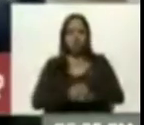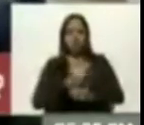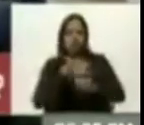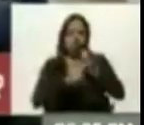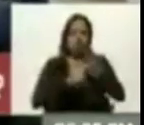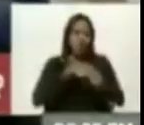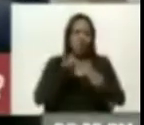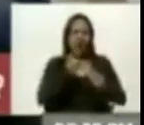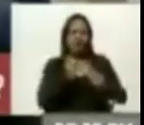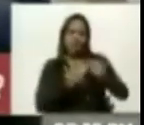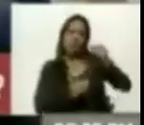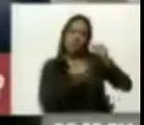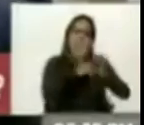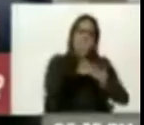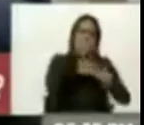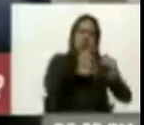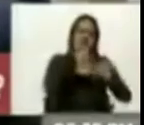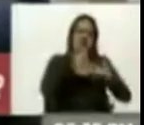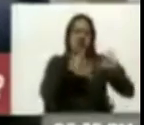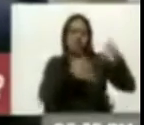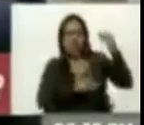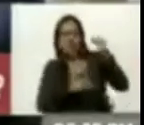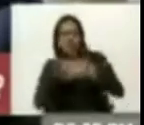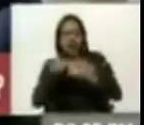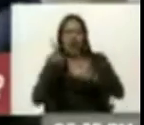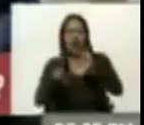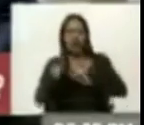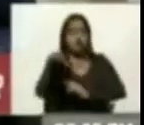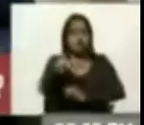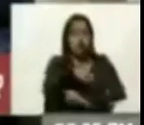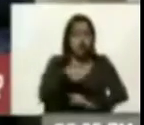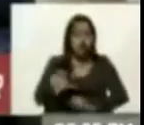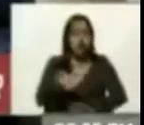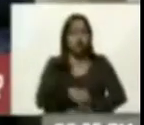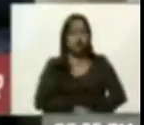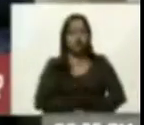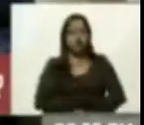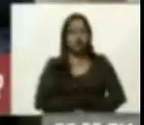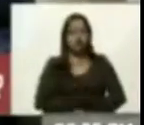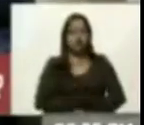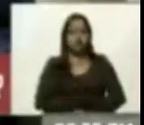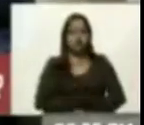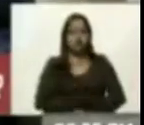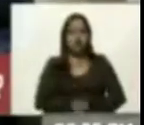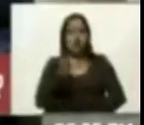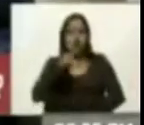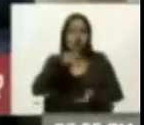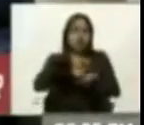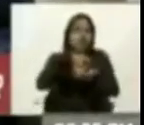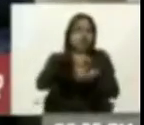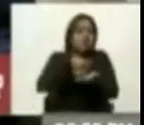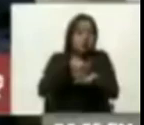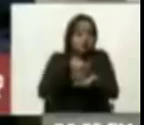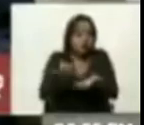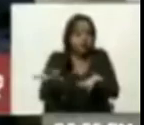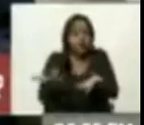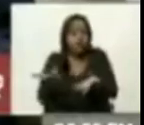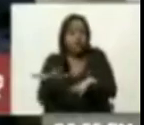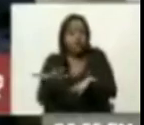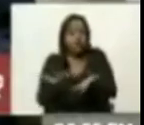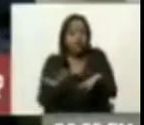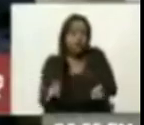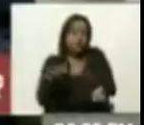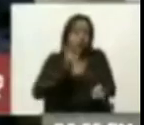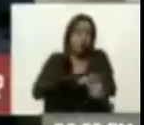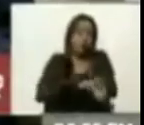los favoritismos, la intención de voto frente a los candidatos en algunos estados, y la debilidad percibida más grave